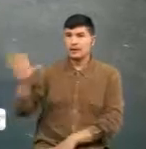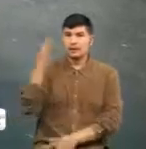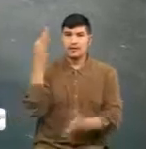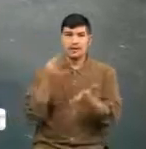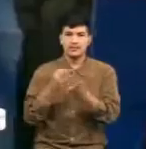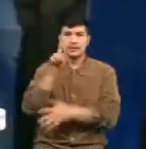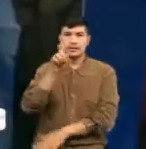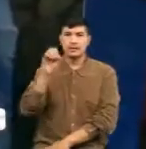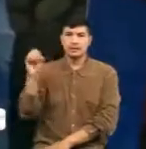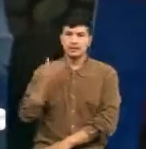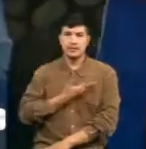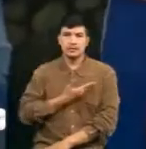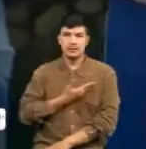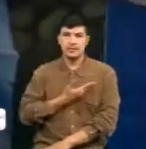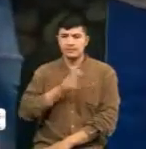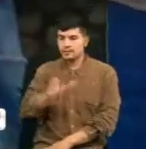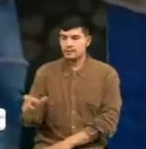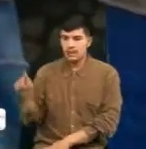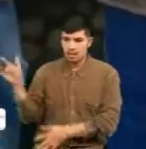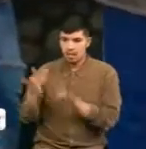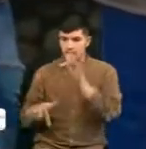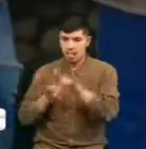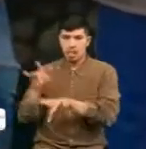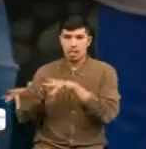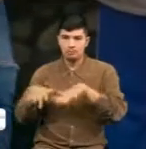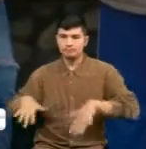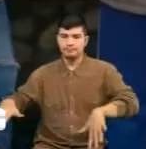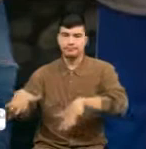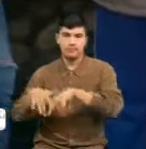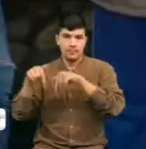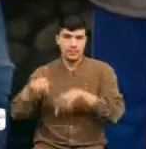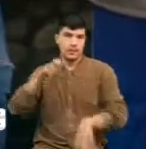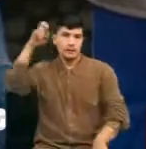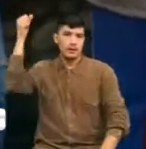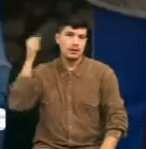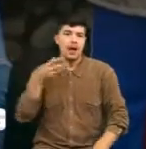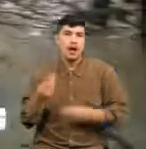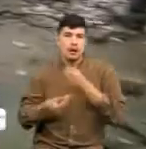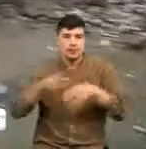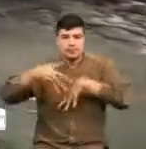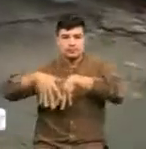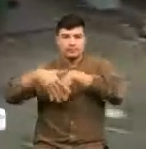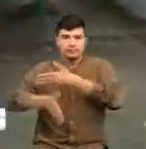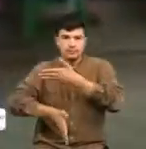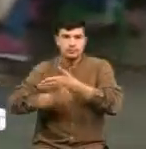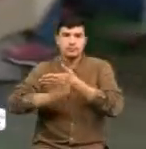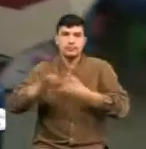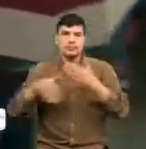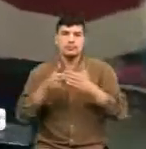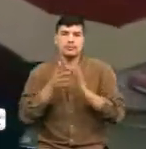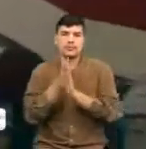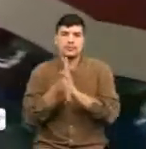3.600 madres comunitarias en todo el departamento, en cada centro zonal de norte de Santander, pues estarán realizando este plantón. Esta es toda la